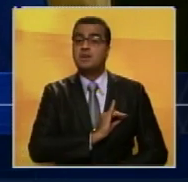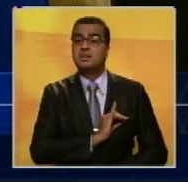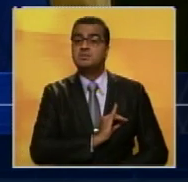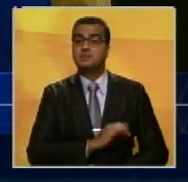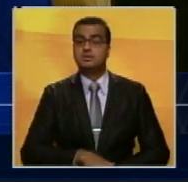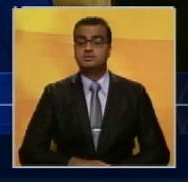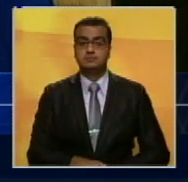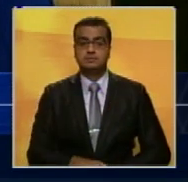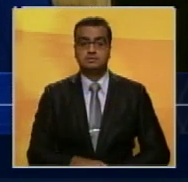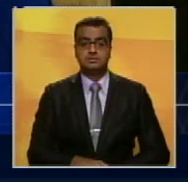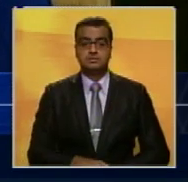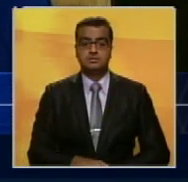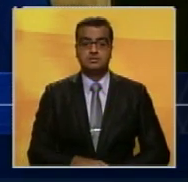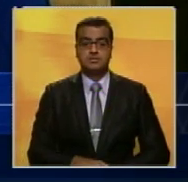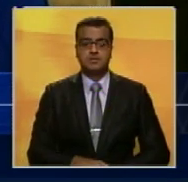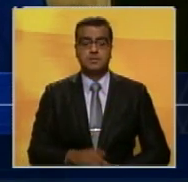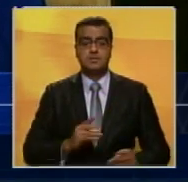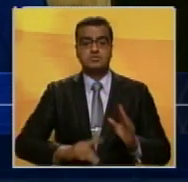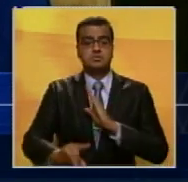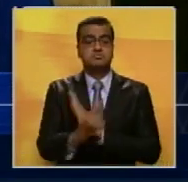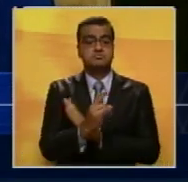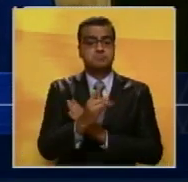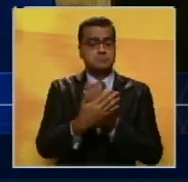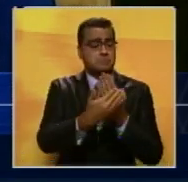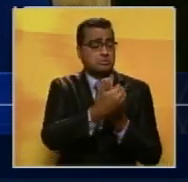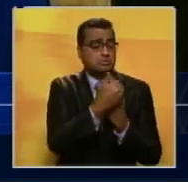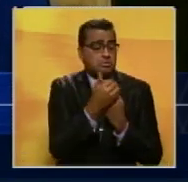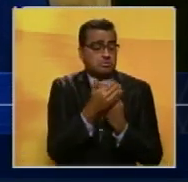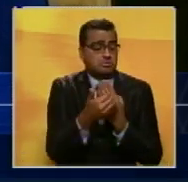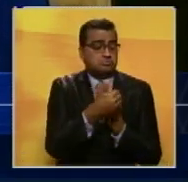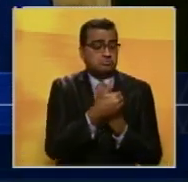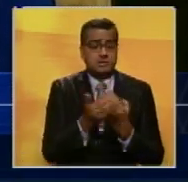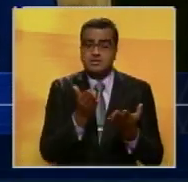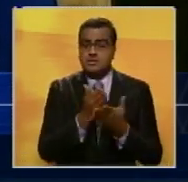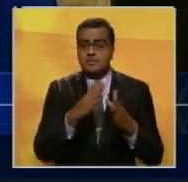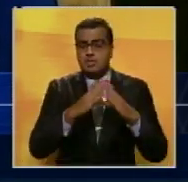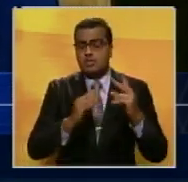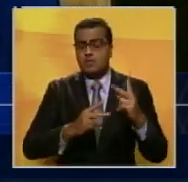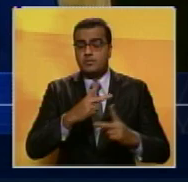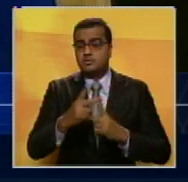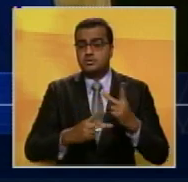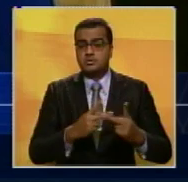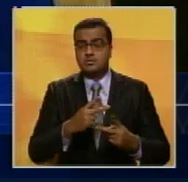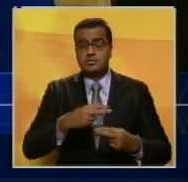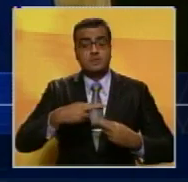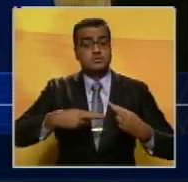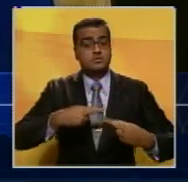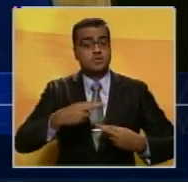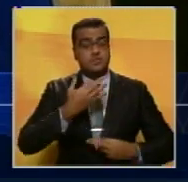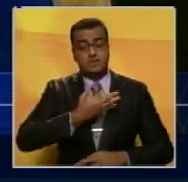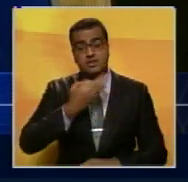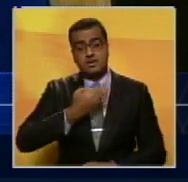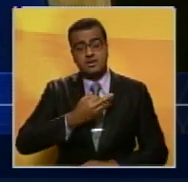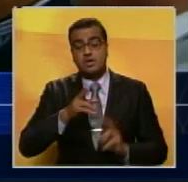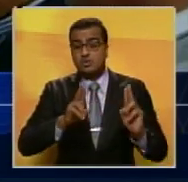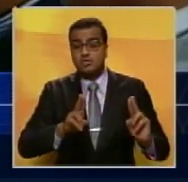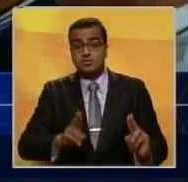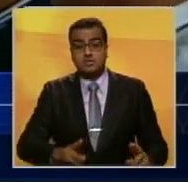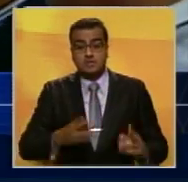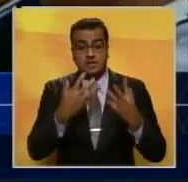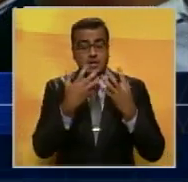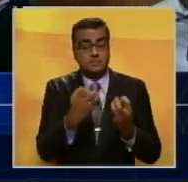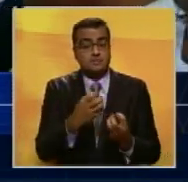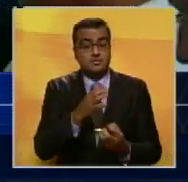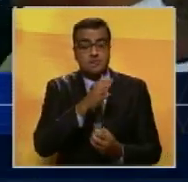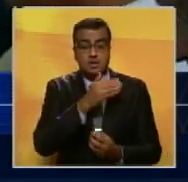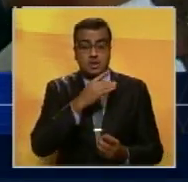episcopal y un puñado de traidores escondidos por ahí agazapados, que siempre los hay en todo proceso. Un proceso revolucionario verdadero nunca se entenderá si